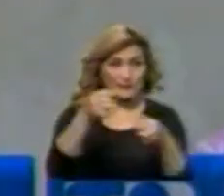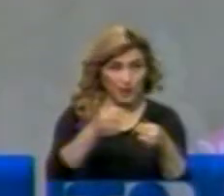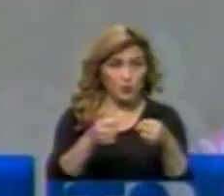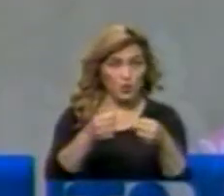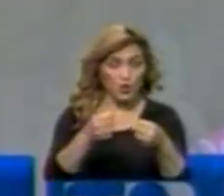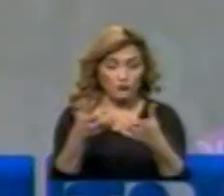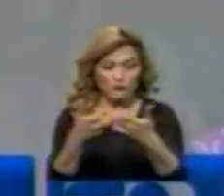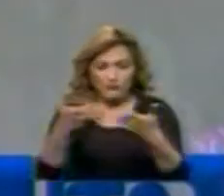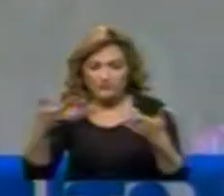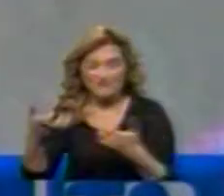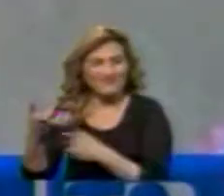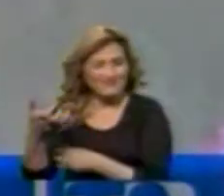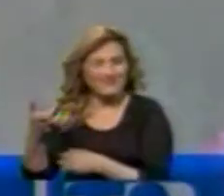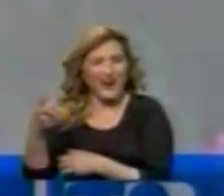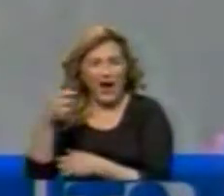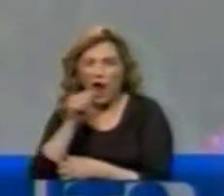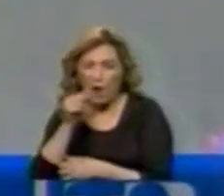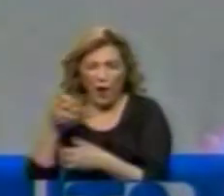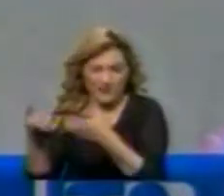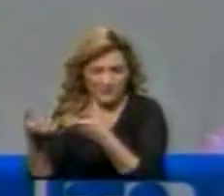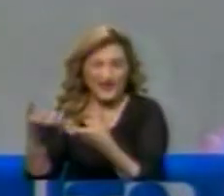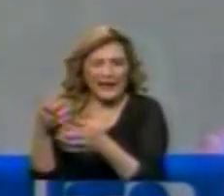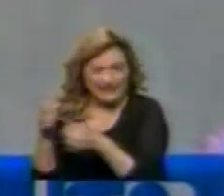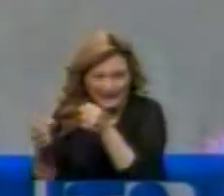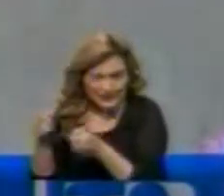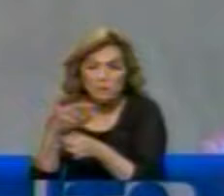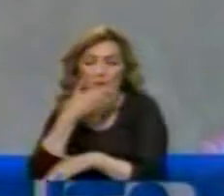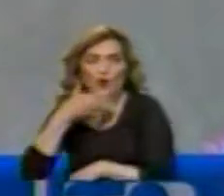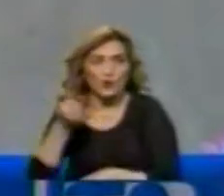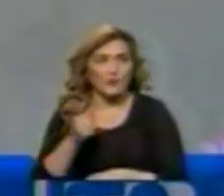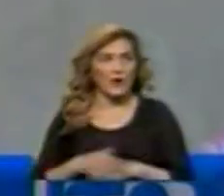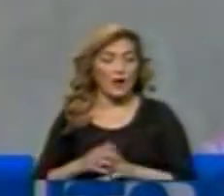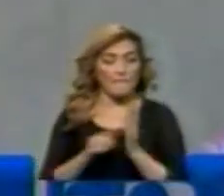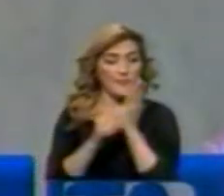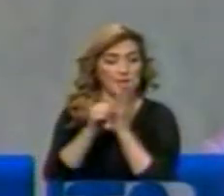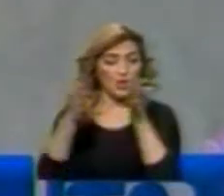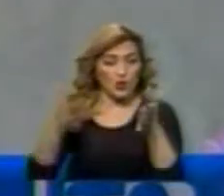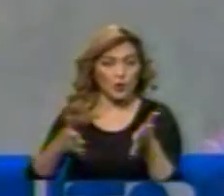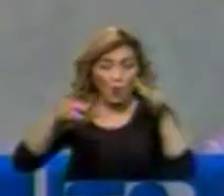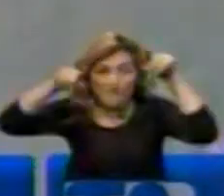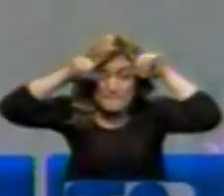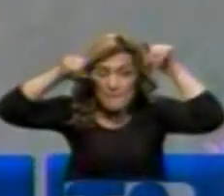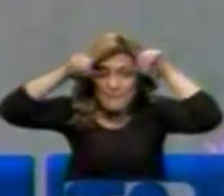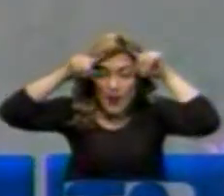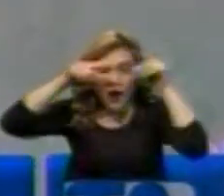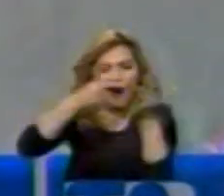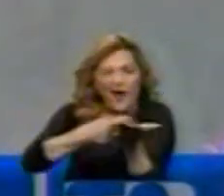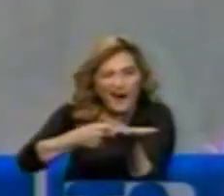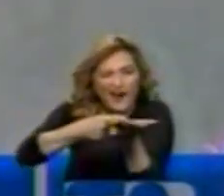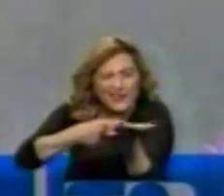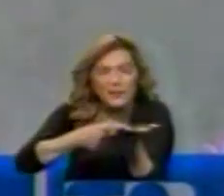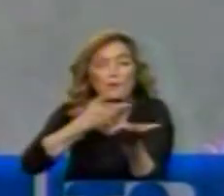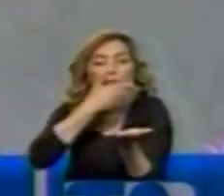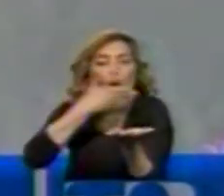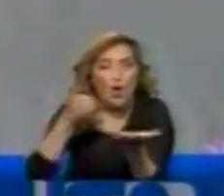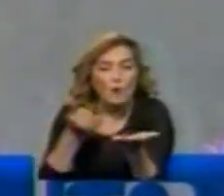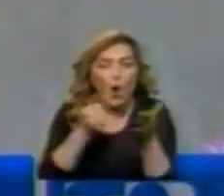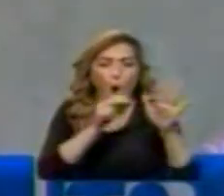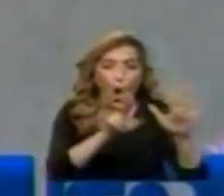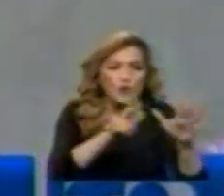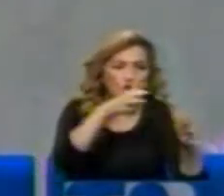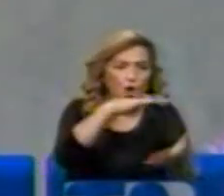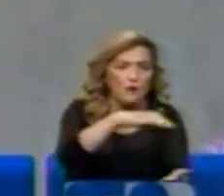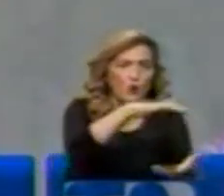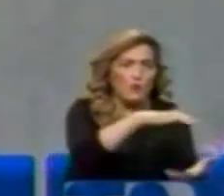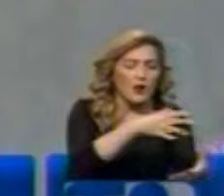rural. Cuando venga el ministro y les mejore la genética de las vacas, y en vez de sacar 8 litros lleguen a 15, 16, a 20, van a ver